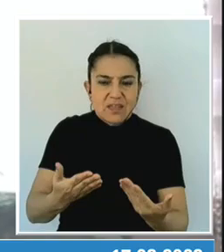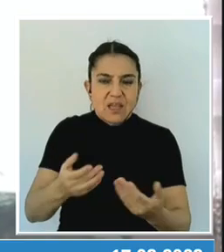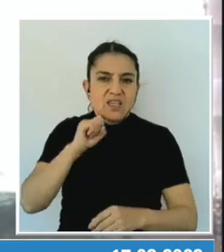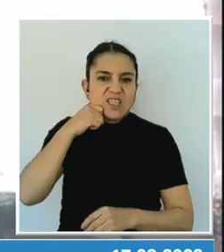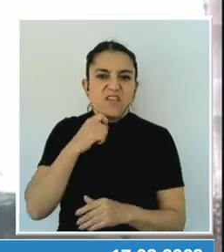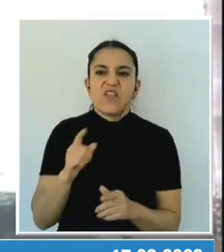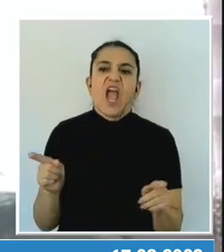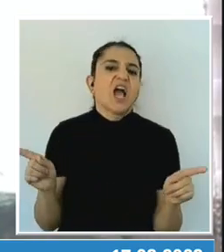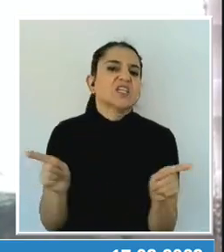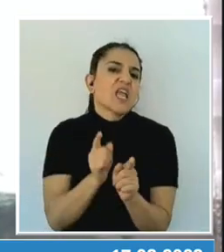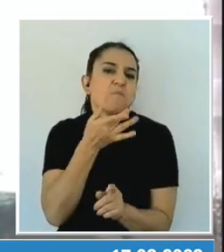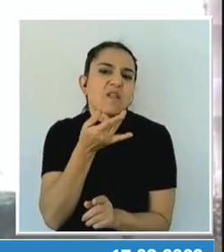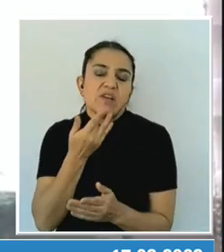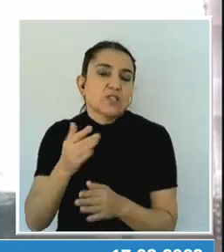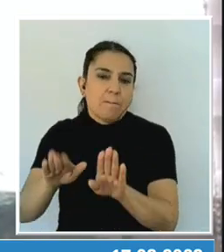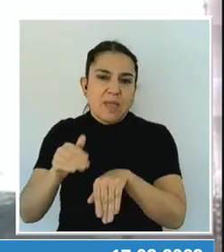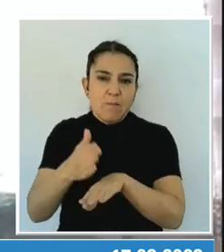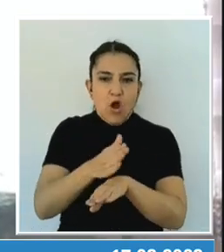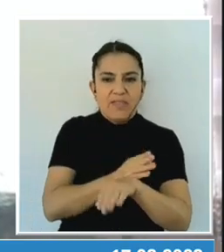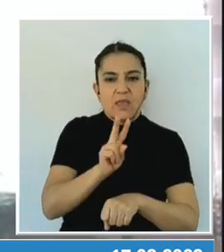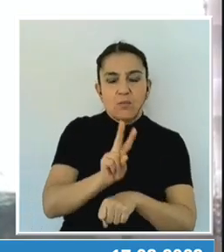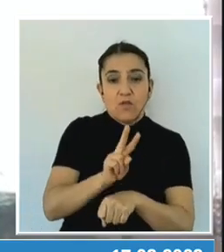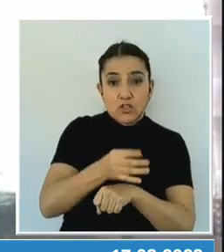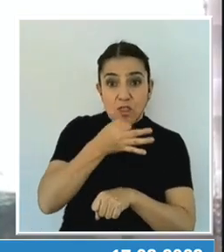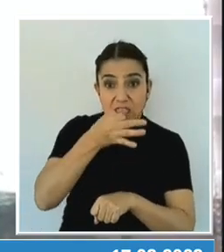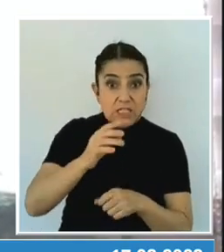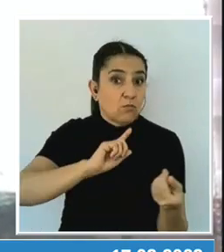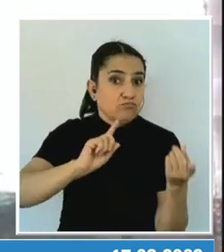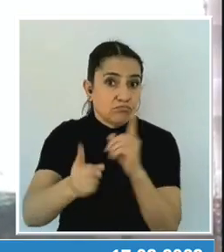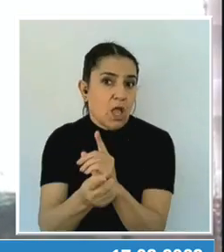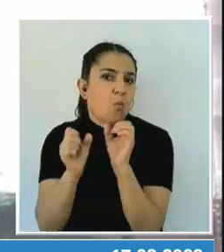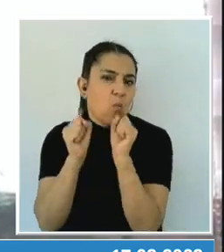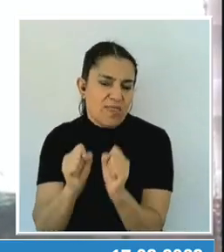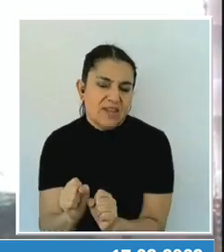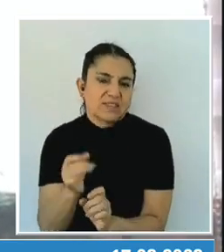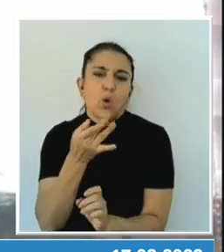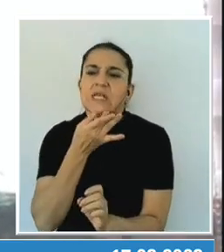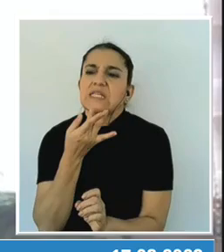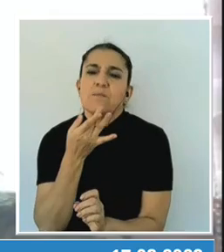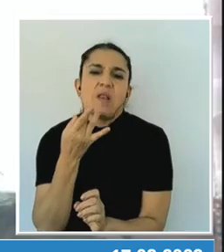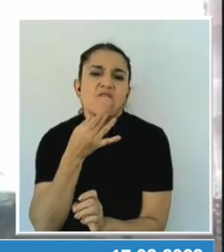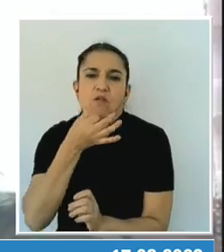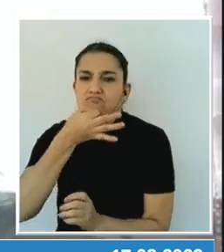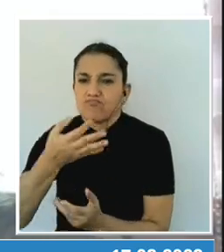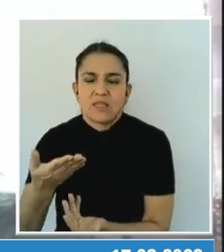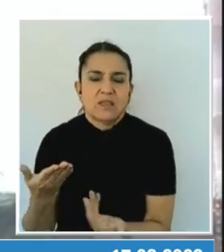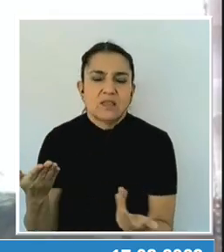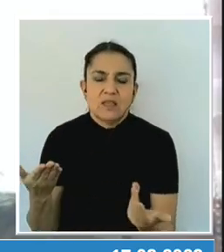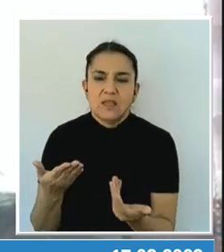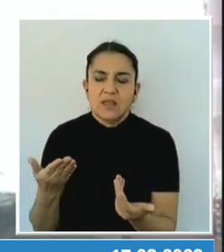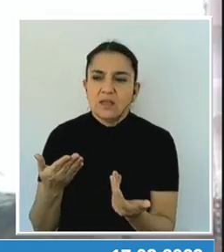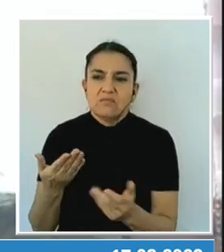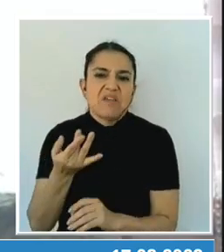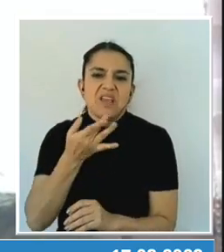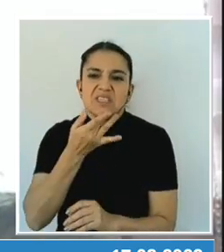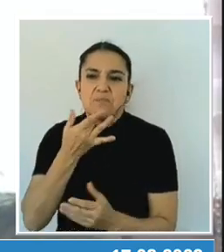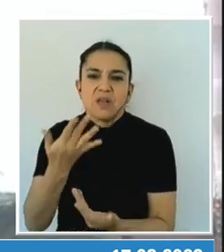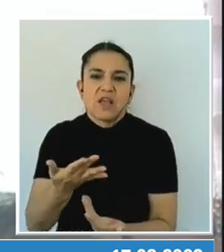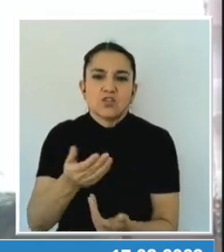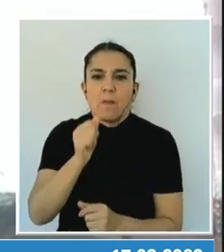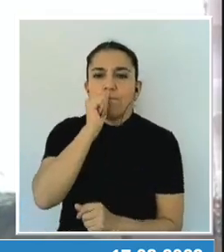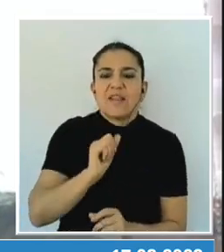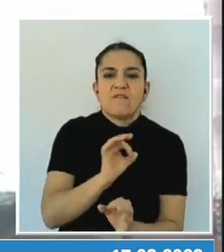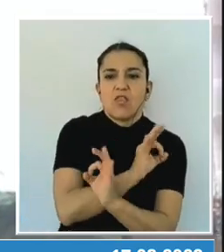manera que el profesor Sea decía al revés, que podría ser una simplificación, o sobre simplificación de que los privados nunca podrían